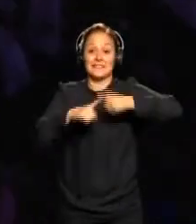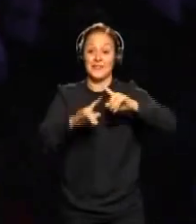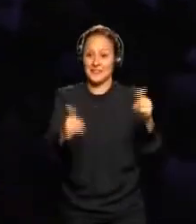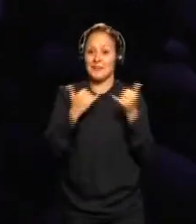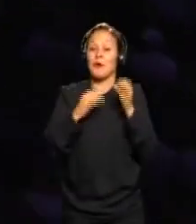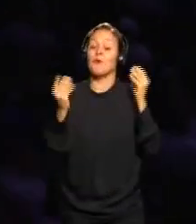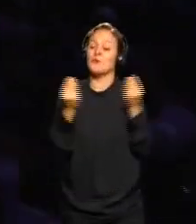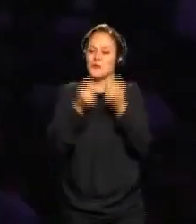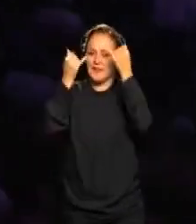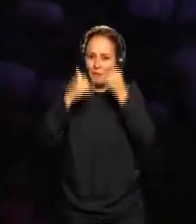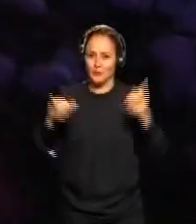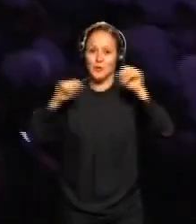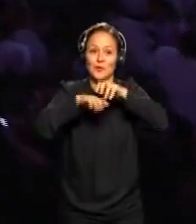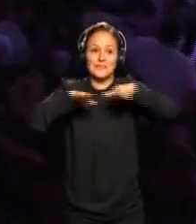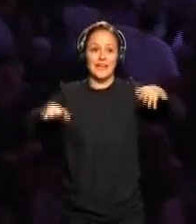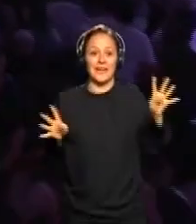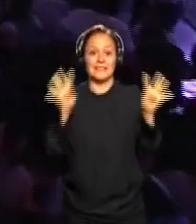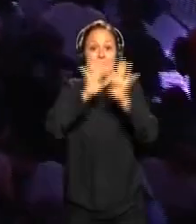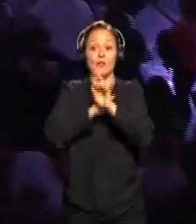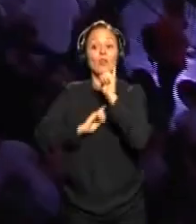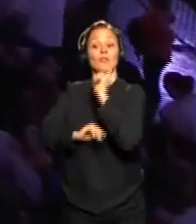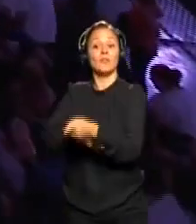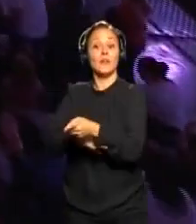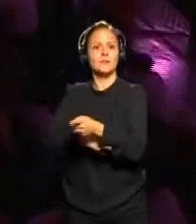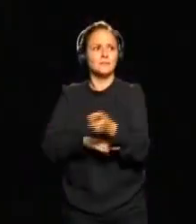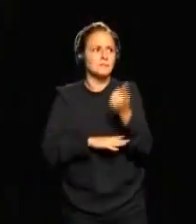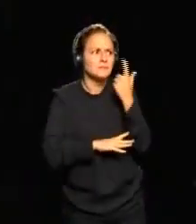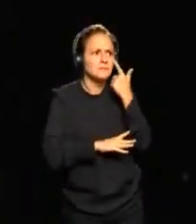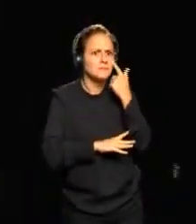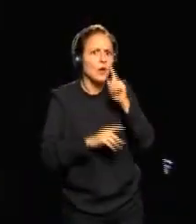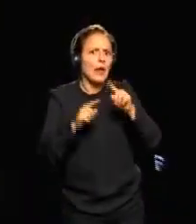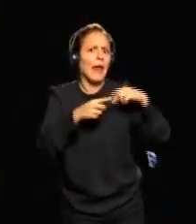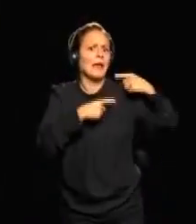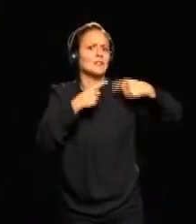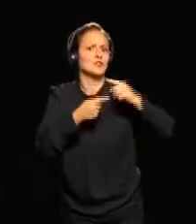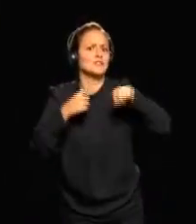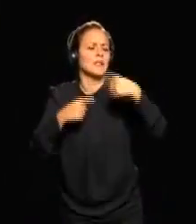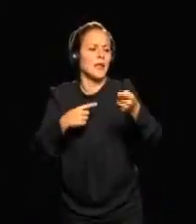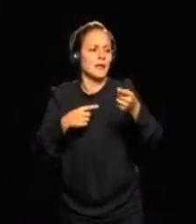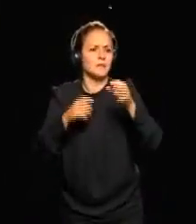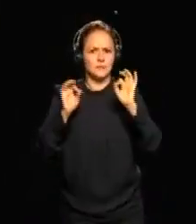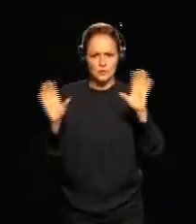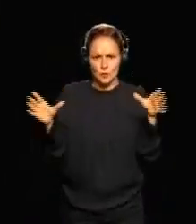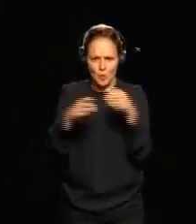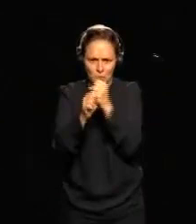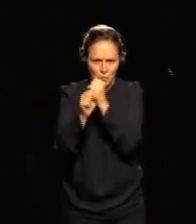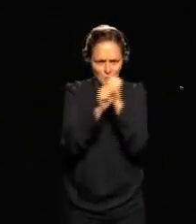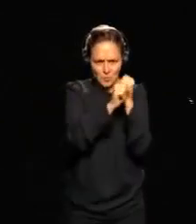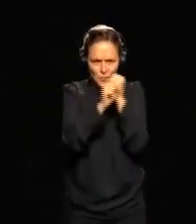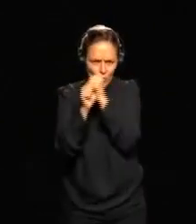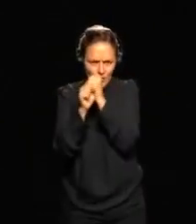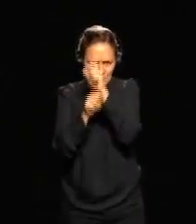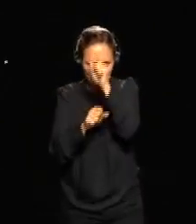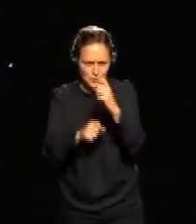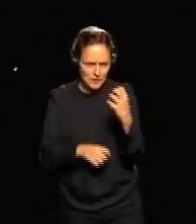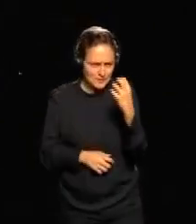con Diablos Locos sobre el escenario, dirigido por una siguiente generación. Desde la murga murguera, y aquellos